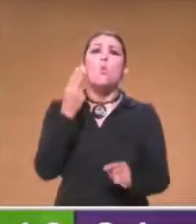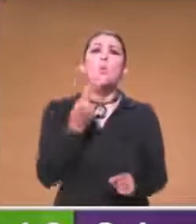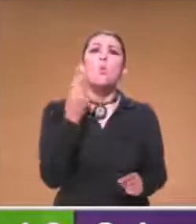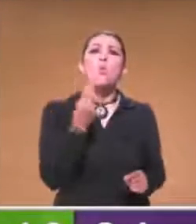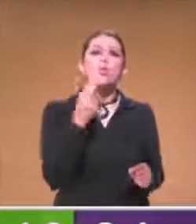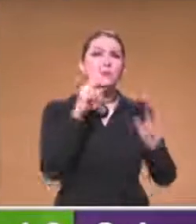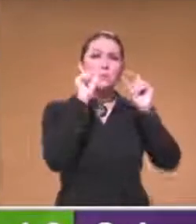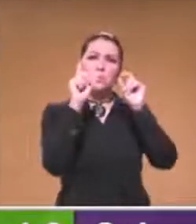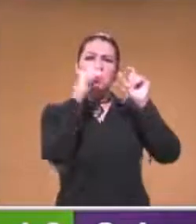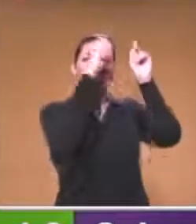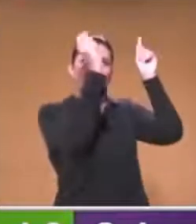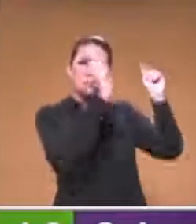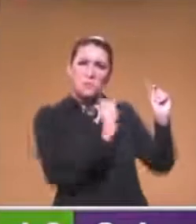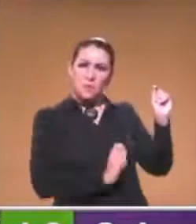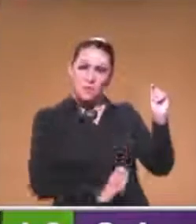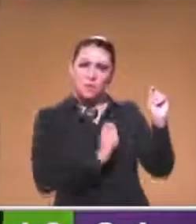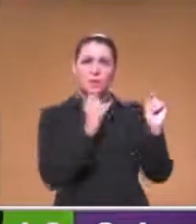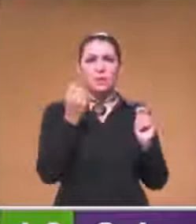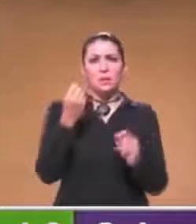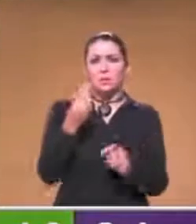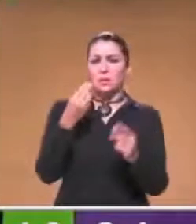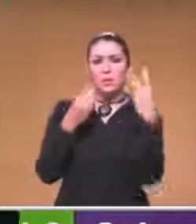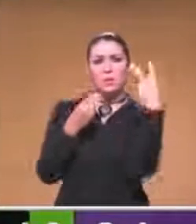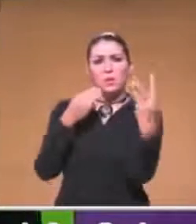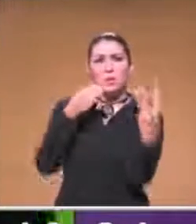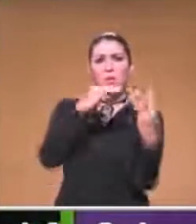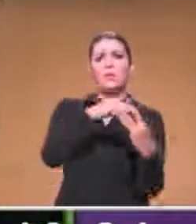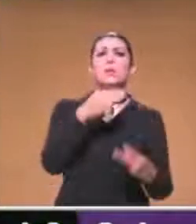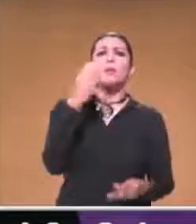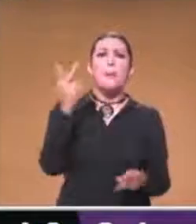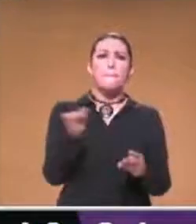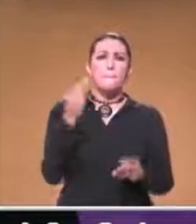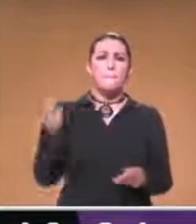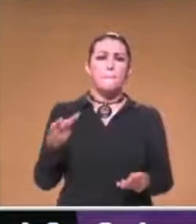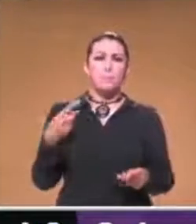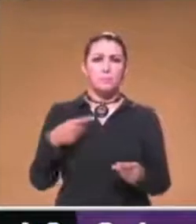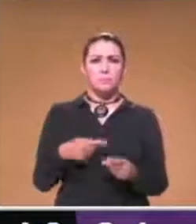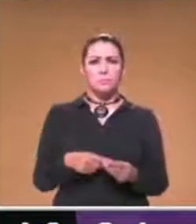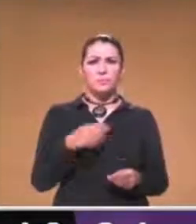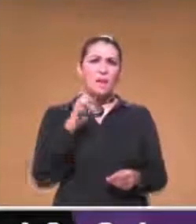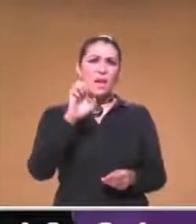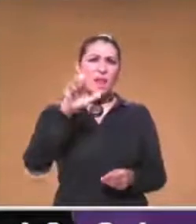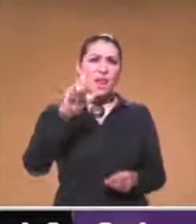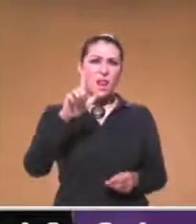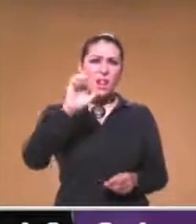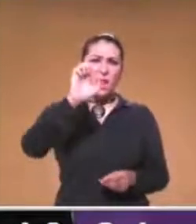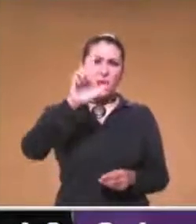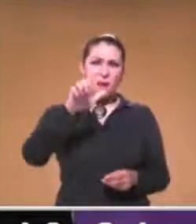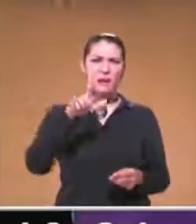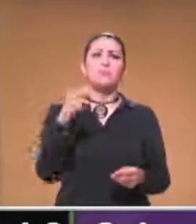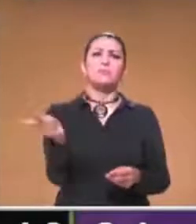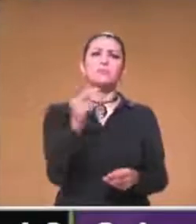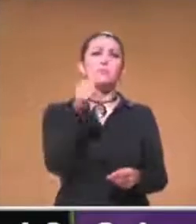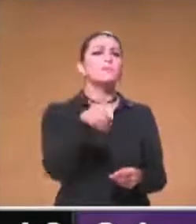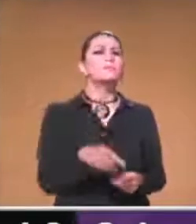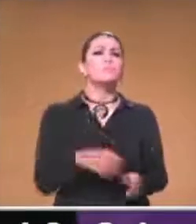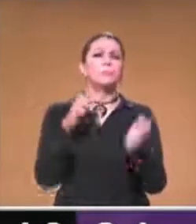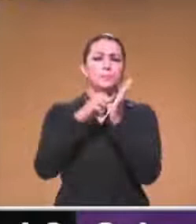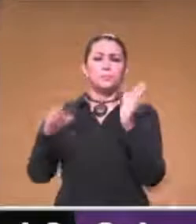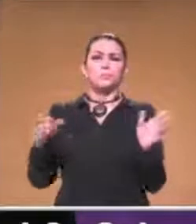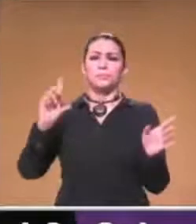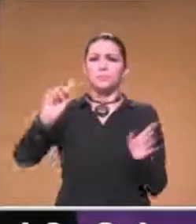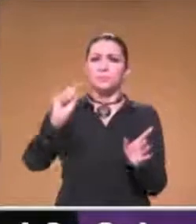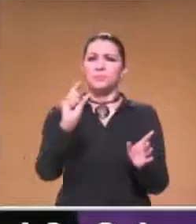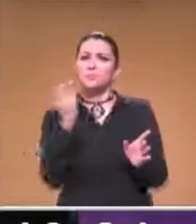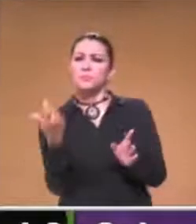esta estructura, hablando de una tercera persona? Bueno, pues lo único que voy a hacer es cambiar el orden de las palabras. Por ejemplo, en